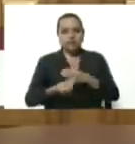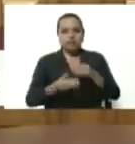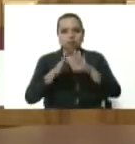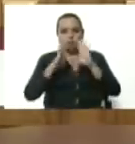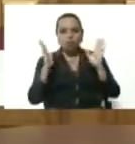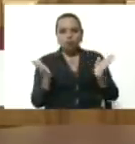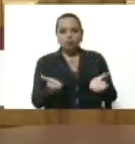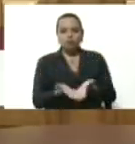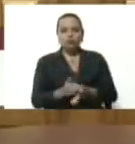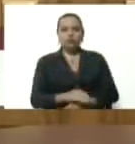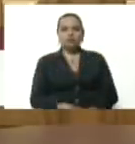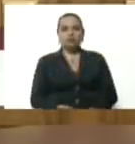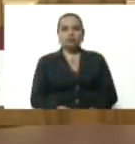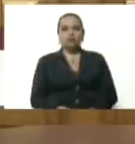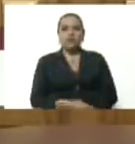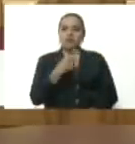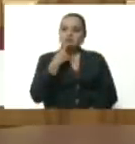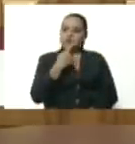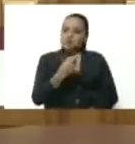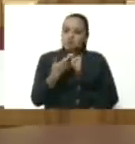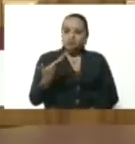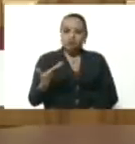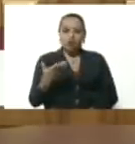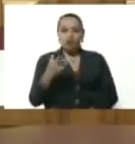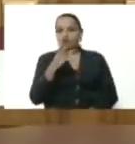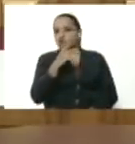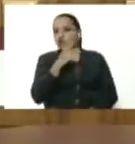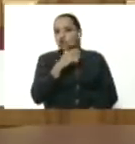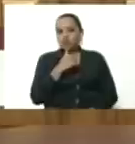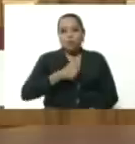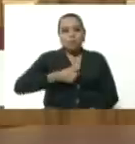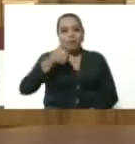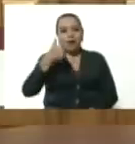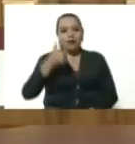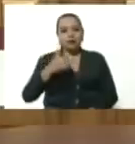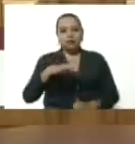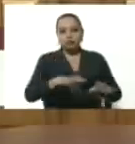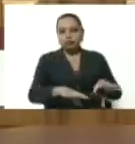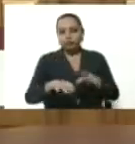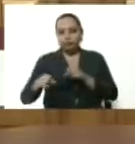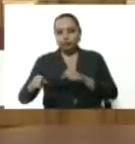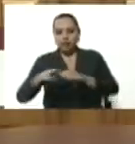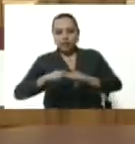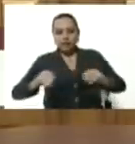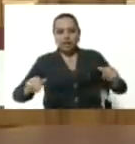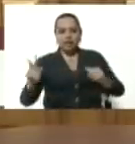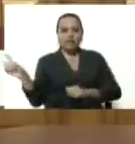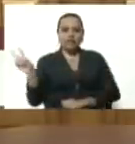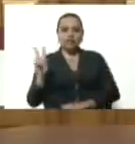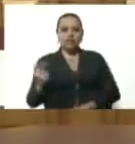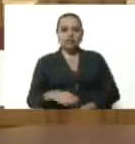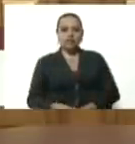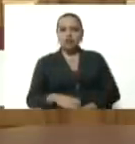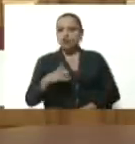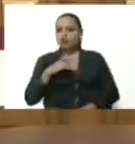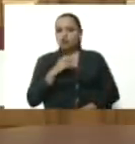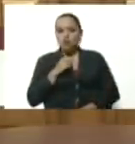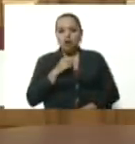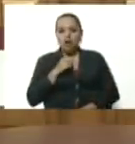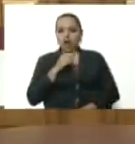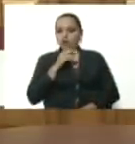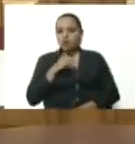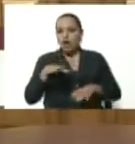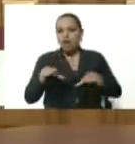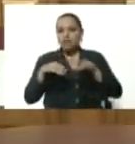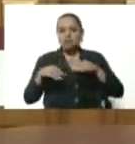mundo, decíamos no más despojos de Venezuela y no aceptaremos bajo